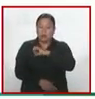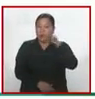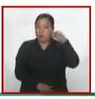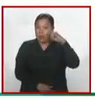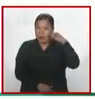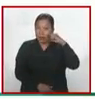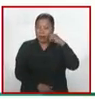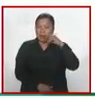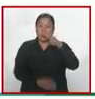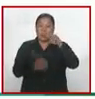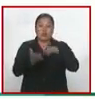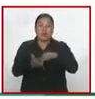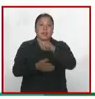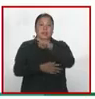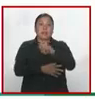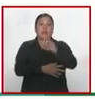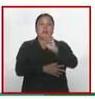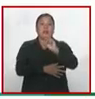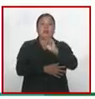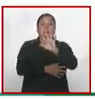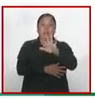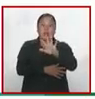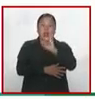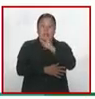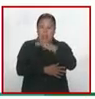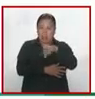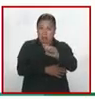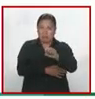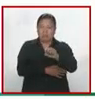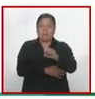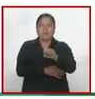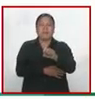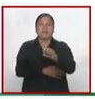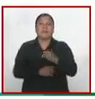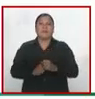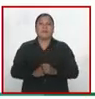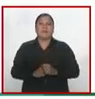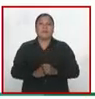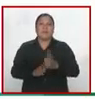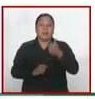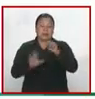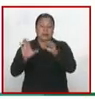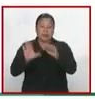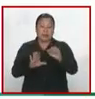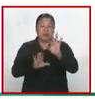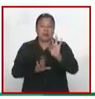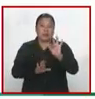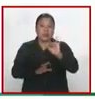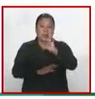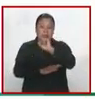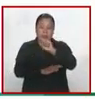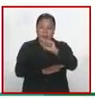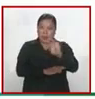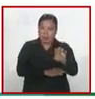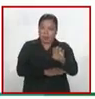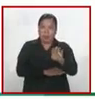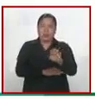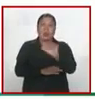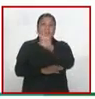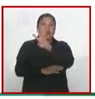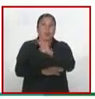dos mil 165 del régimen ordinario 640 de liste